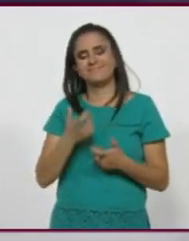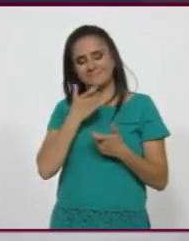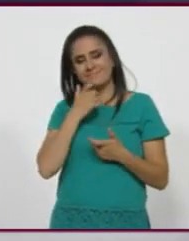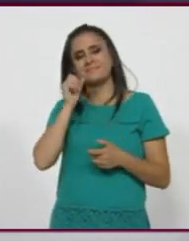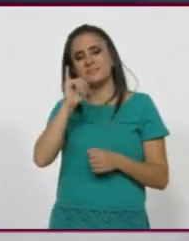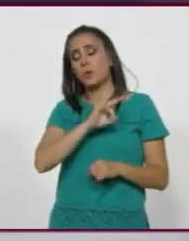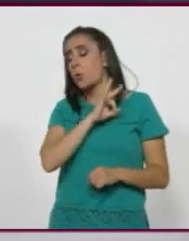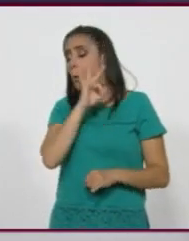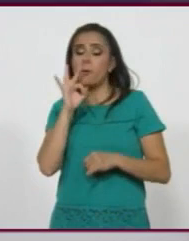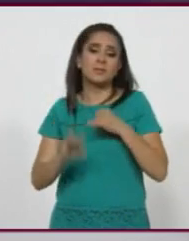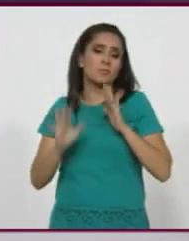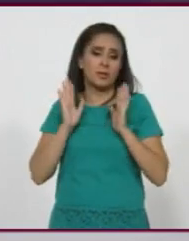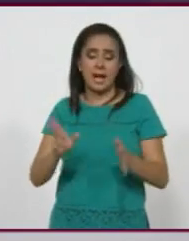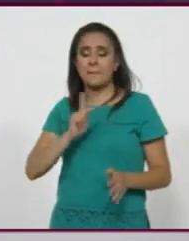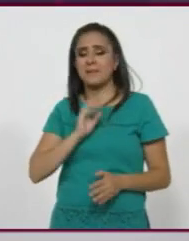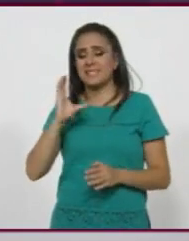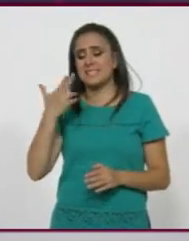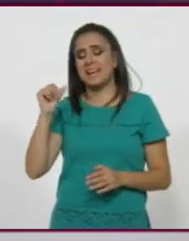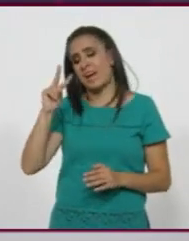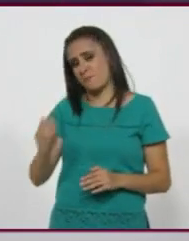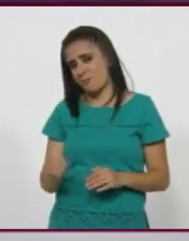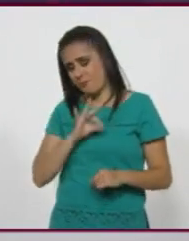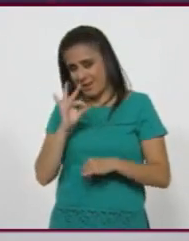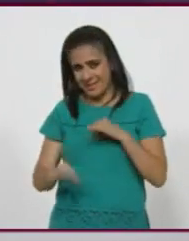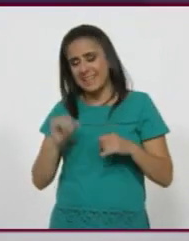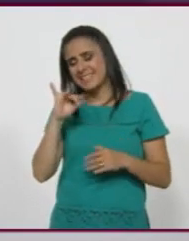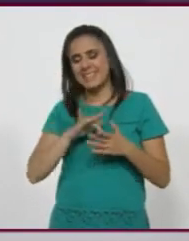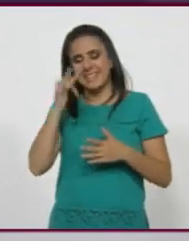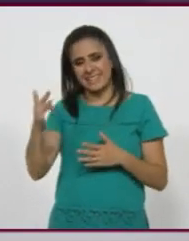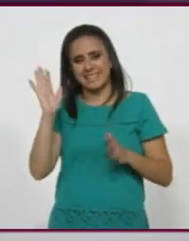El último jalón, mi chavo. El último jalón, ahora sí ya falta. Gracias. Hasta luego, Miguel.